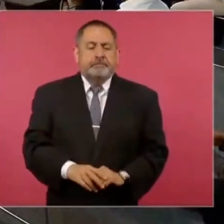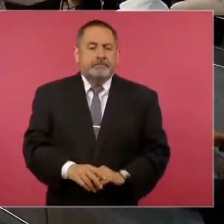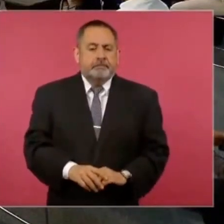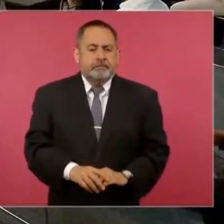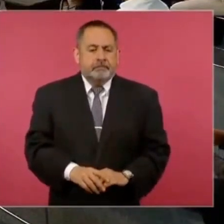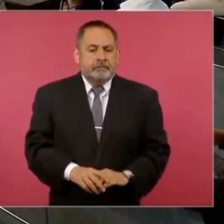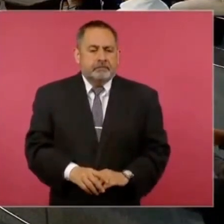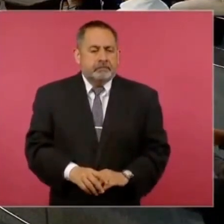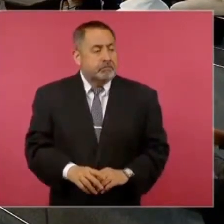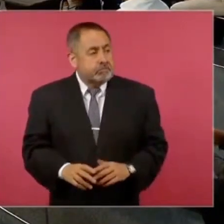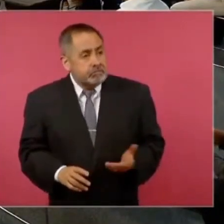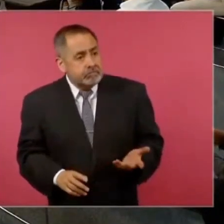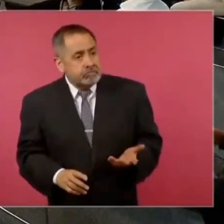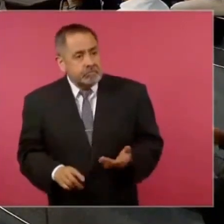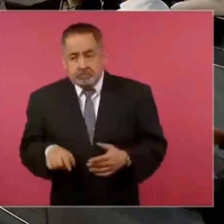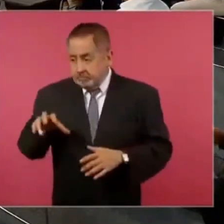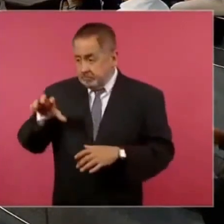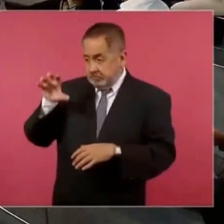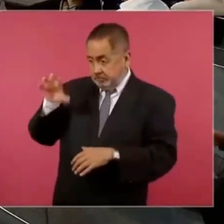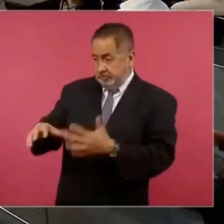No hicieron las plantas,